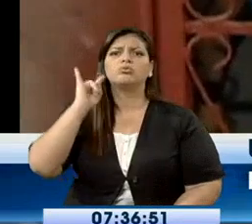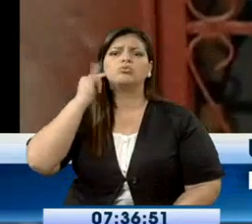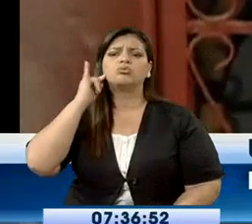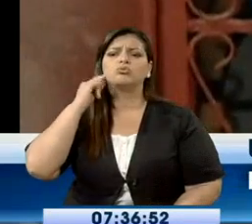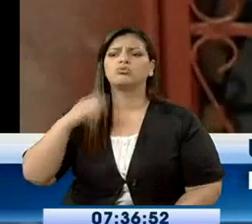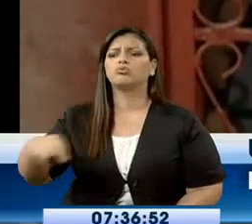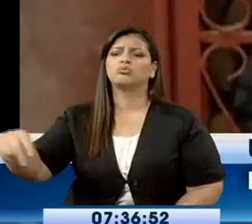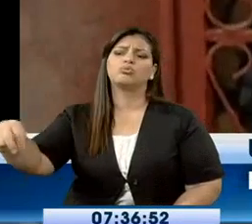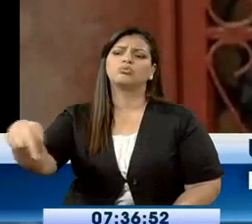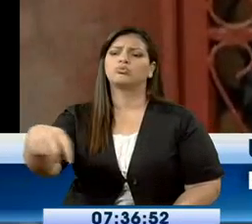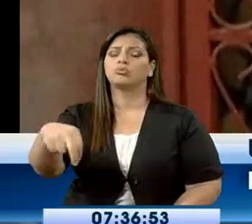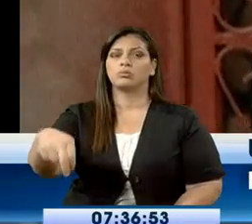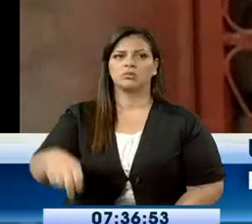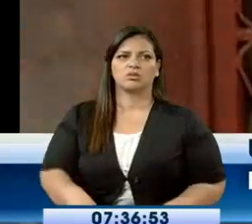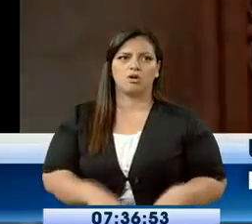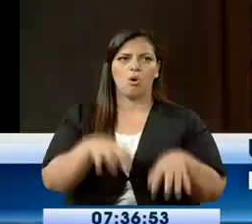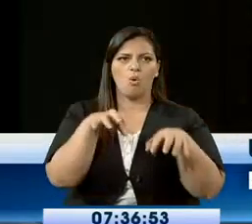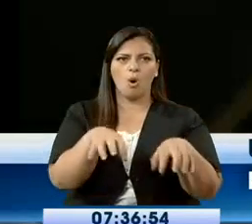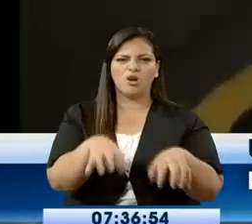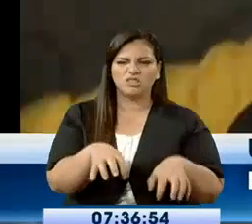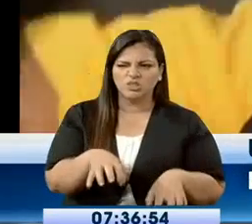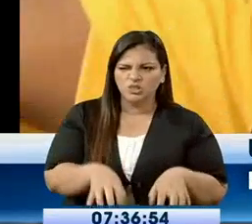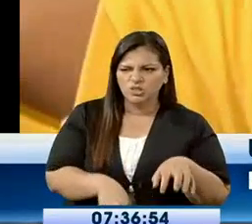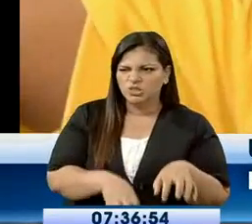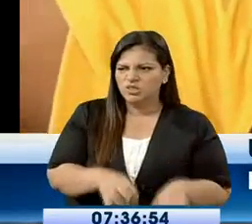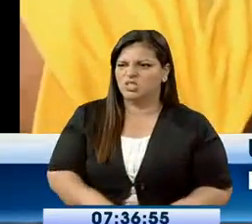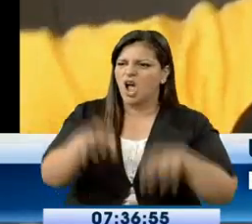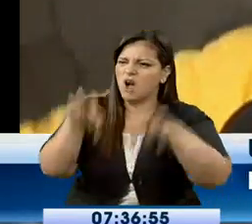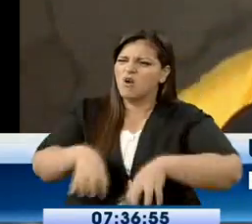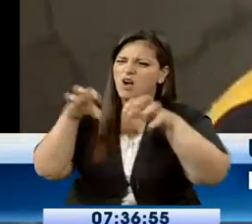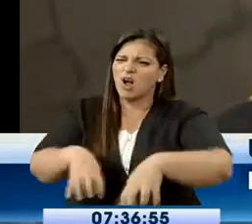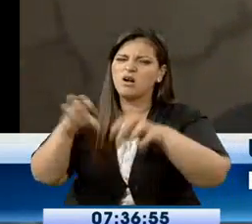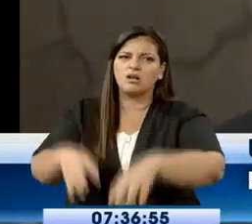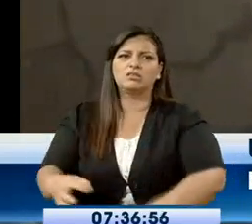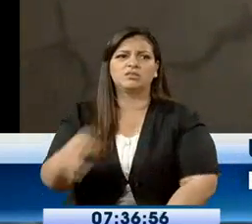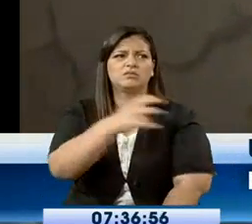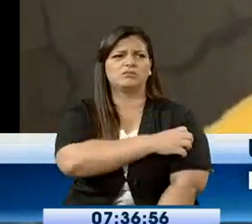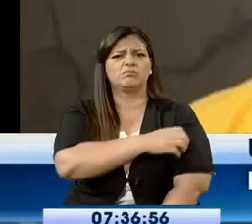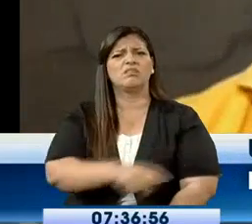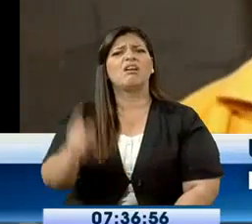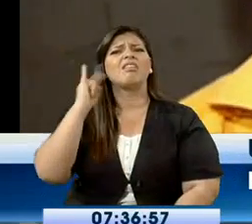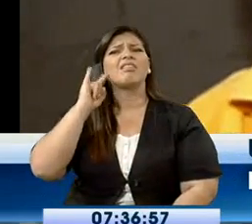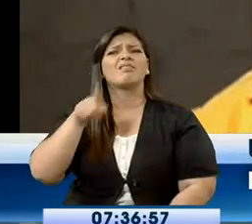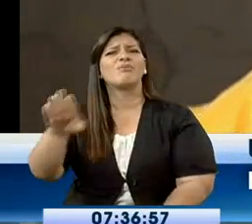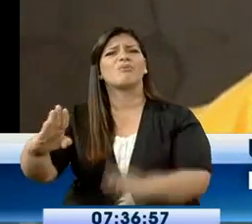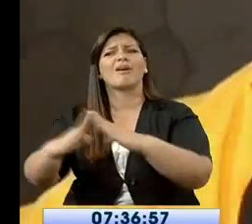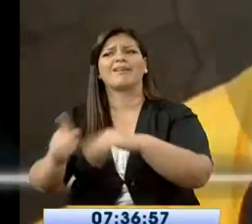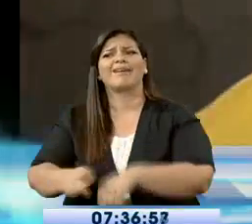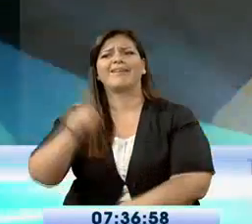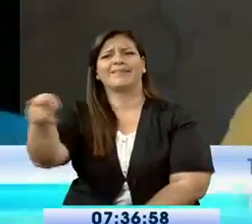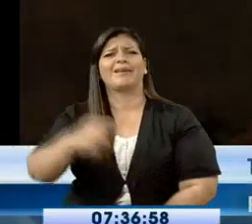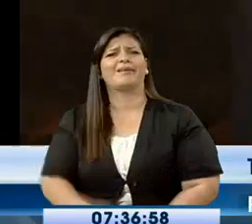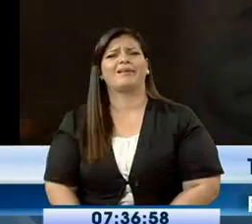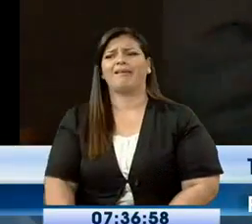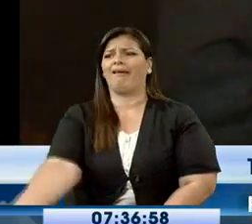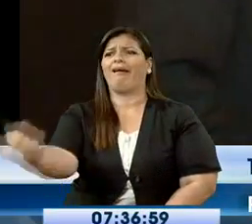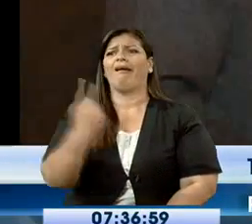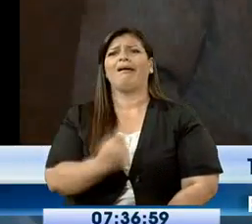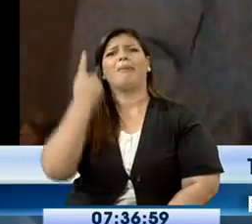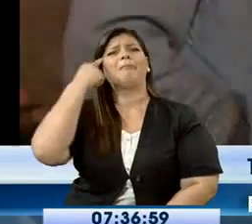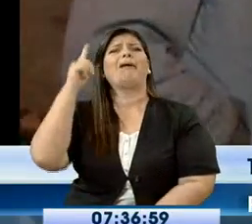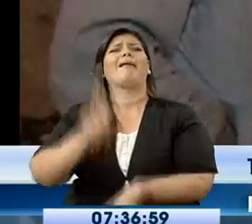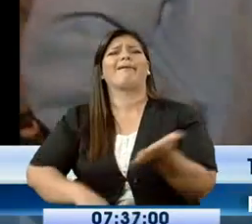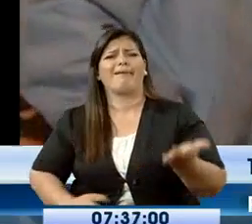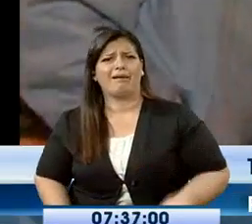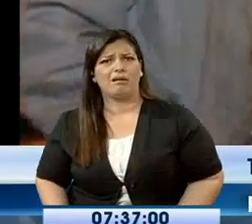moradores, transitaba por el sector. Ella vive allá, ¿para qué vinieron acá a la puerta mía? Salí con